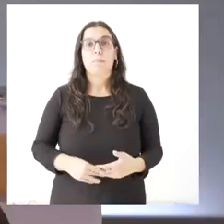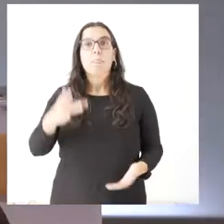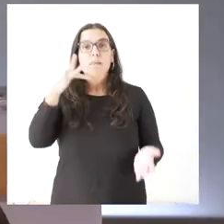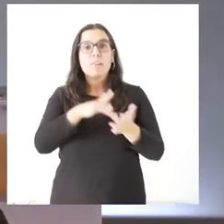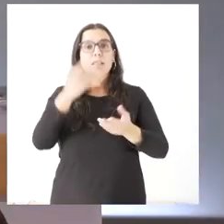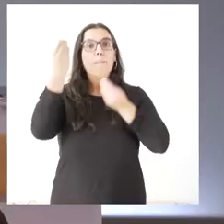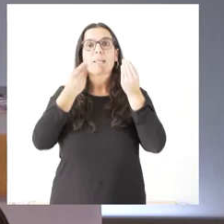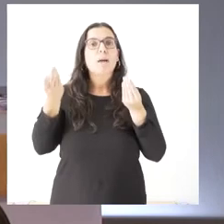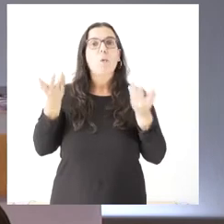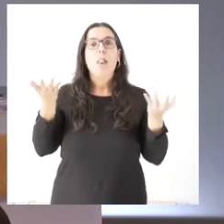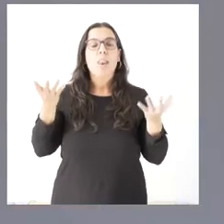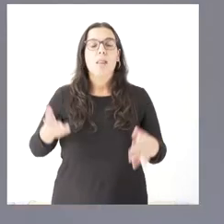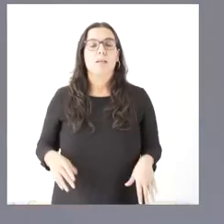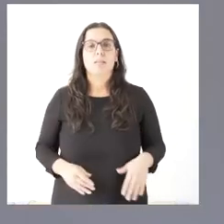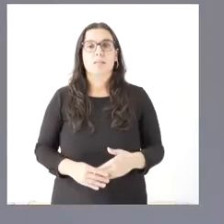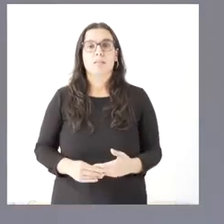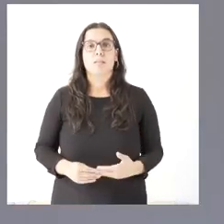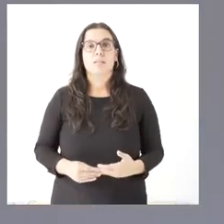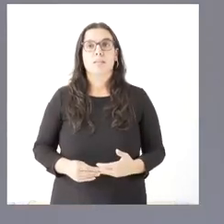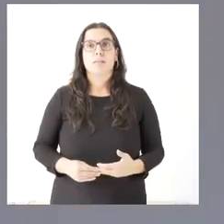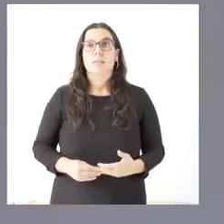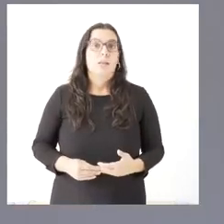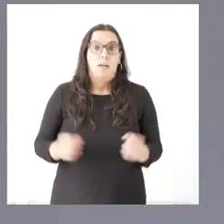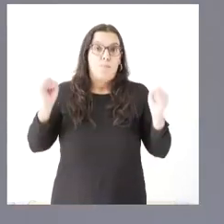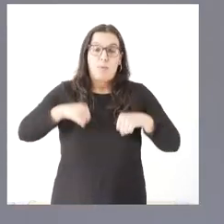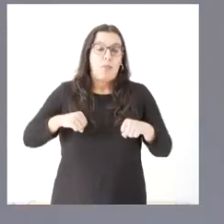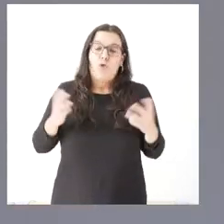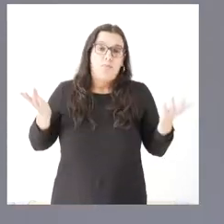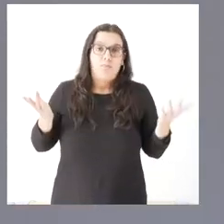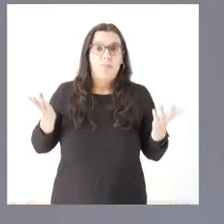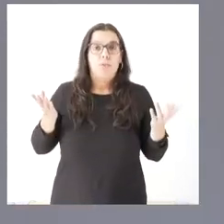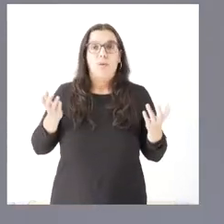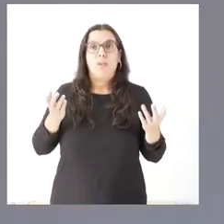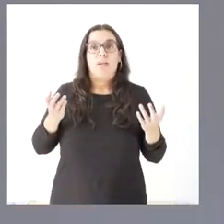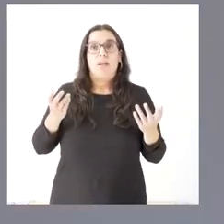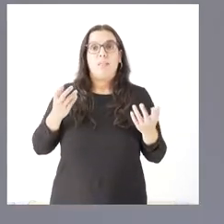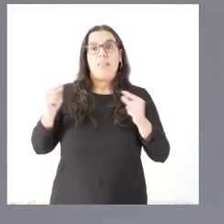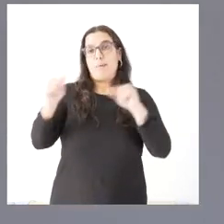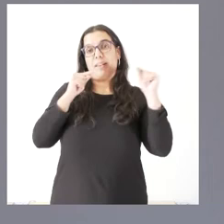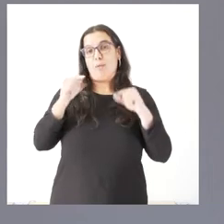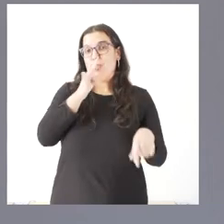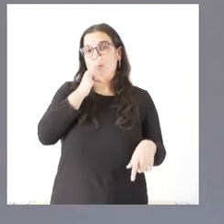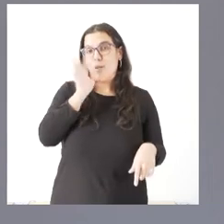barajan? Pues no lo hemos aprobado y, por tanto, tampoco lo hemos debatido.